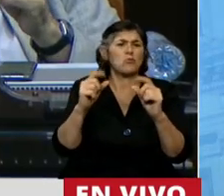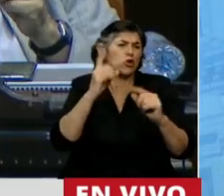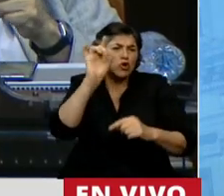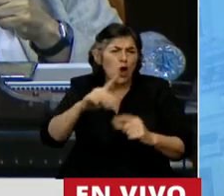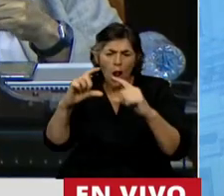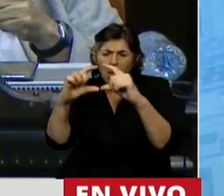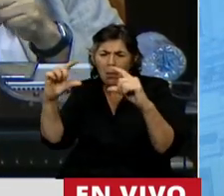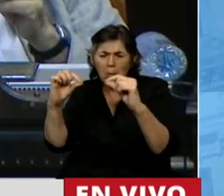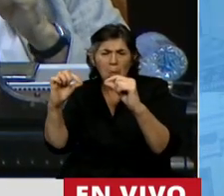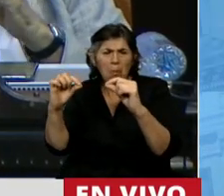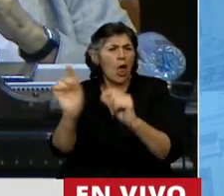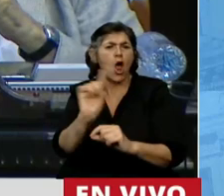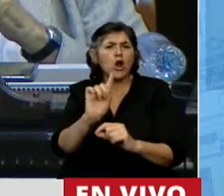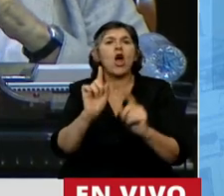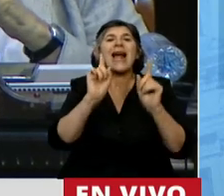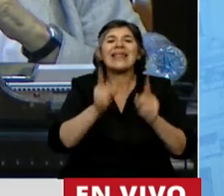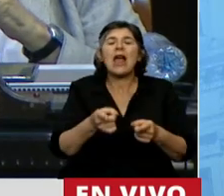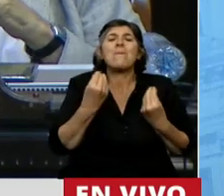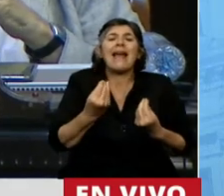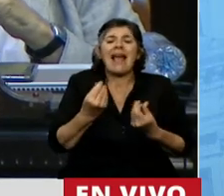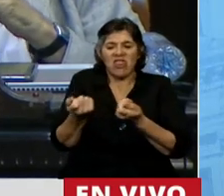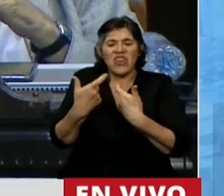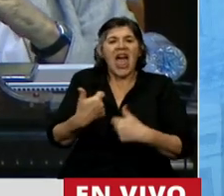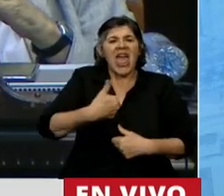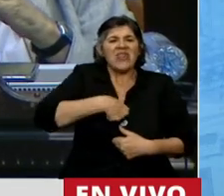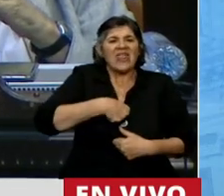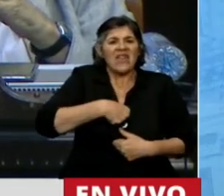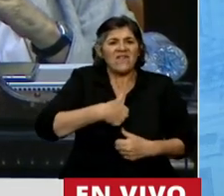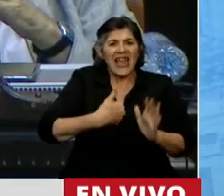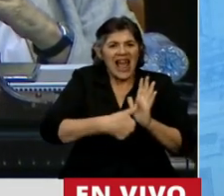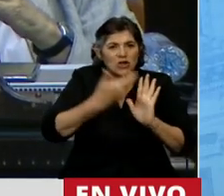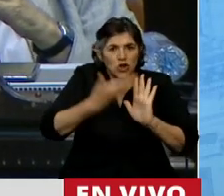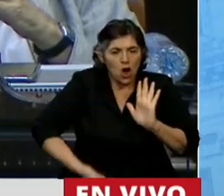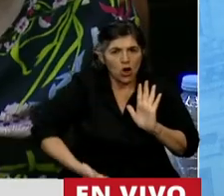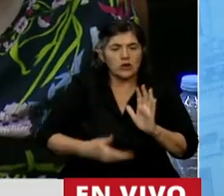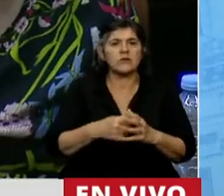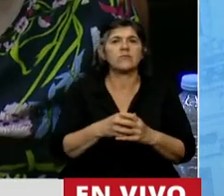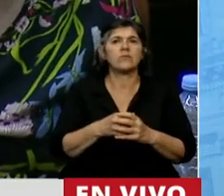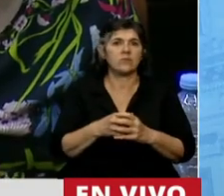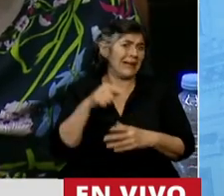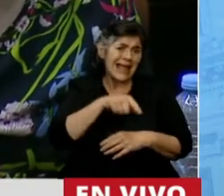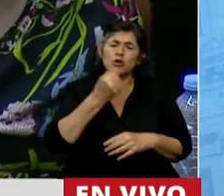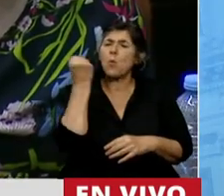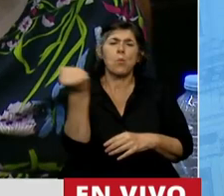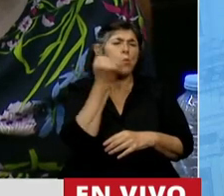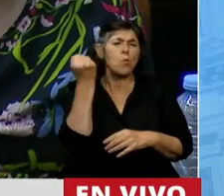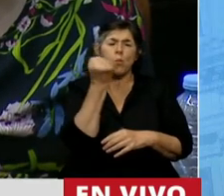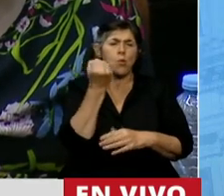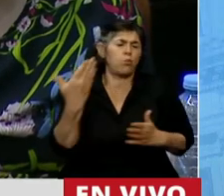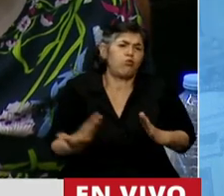material sino también tiene que ver con la cuestión la identificación claramente para nosotros una cuestión sumamente